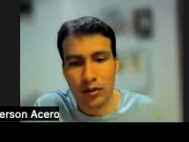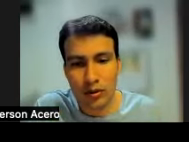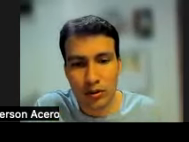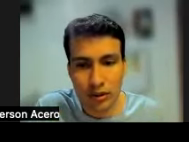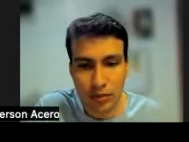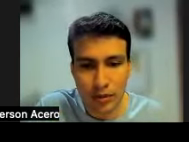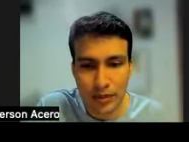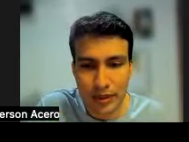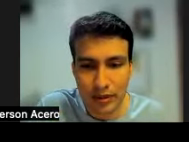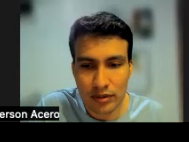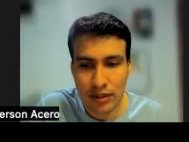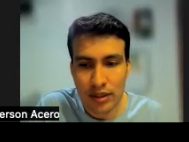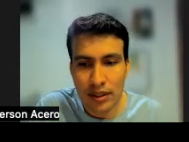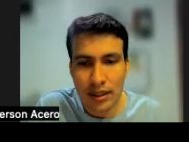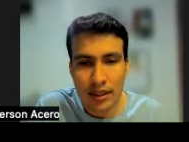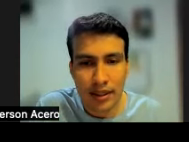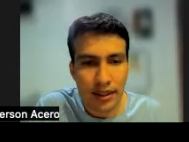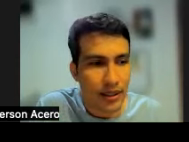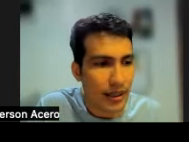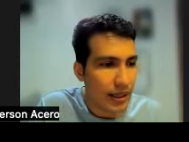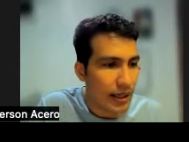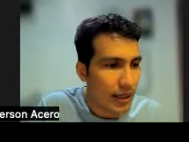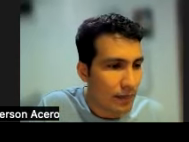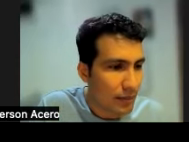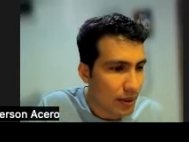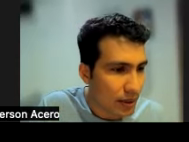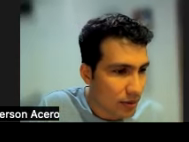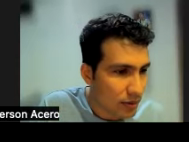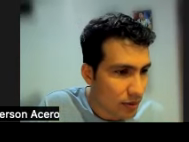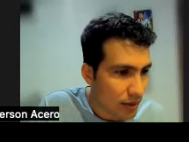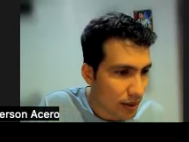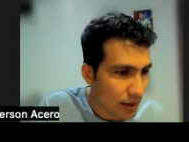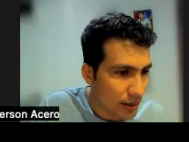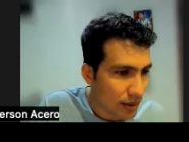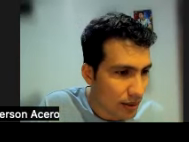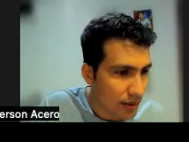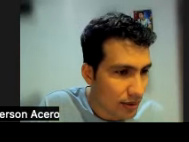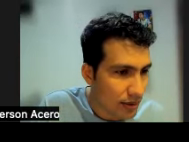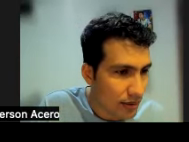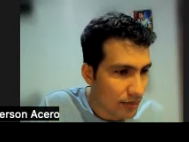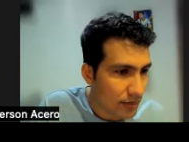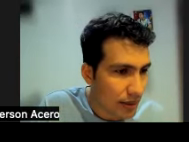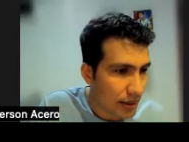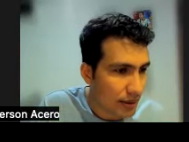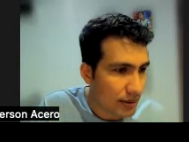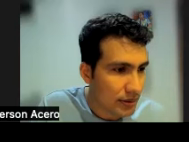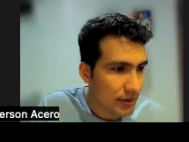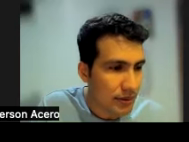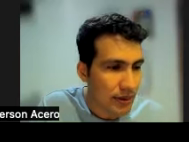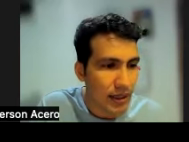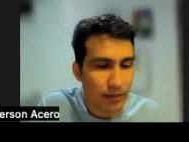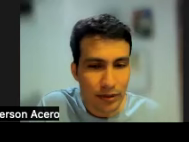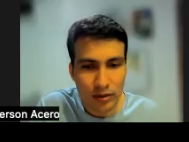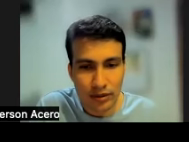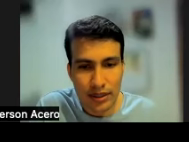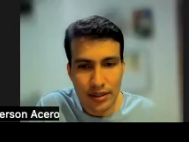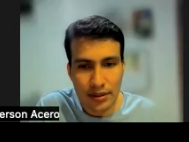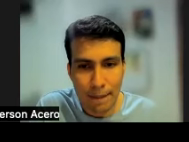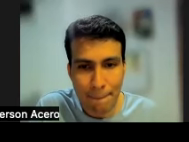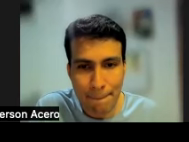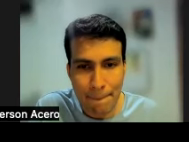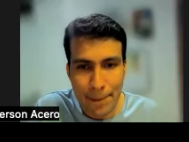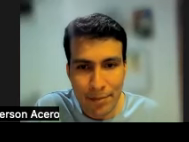sugerido estos movimientos. Acá vamos a continuar por acá, cerca del United punto